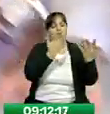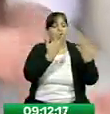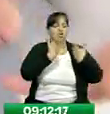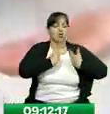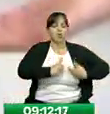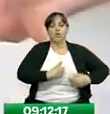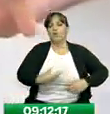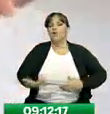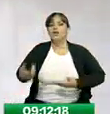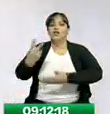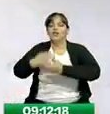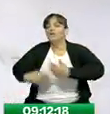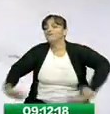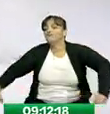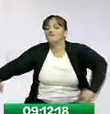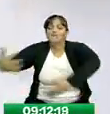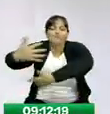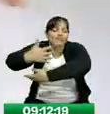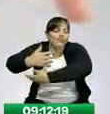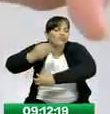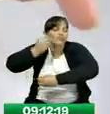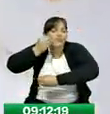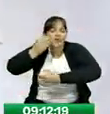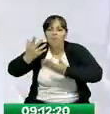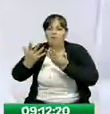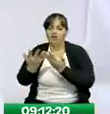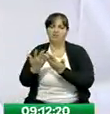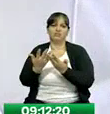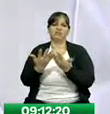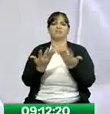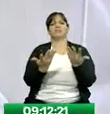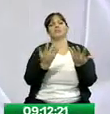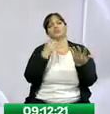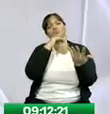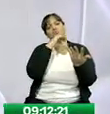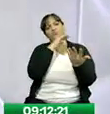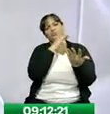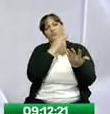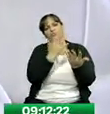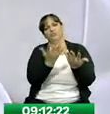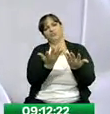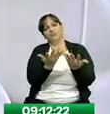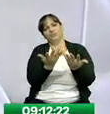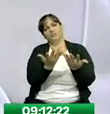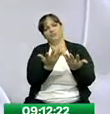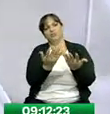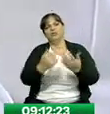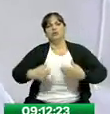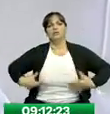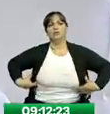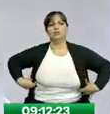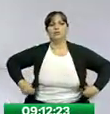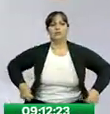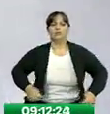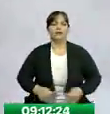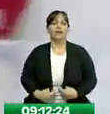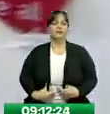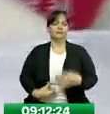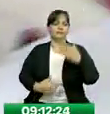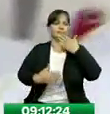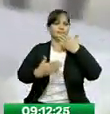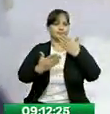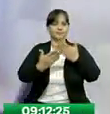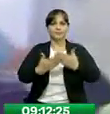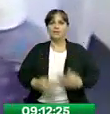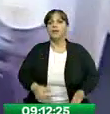nuestro hijo y cometemos un grave error muchas gracias y ojo culminó con esto que según datos del ministerio de salud